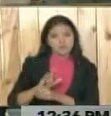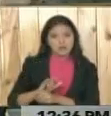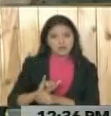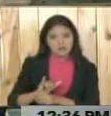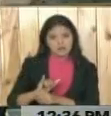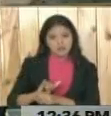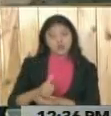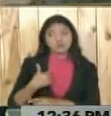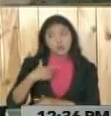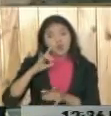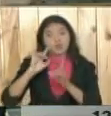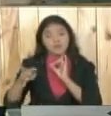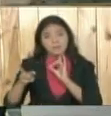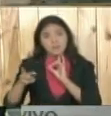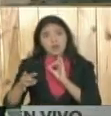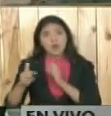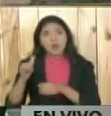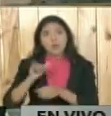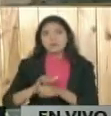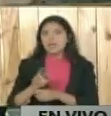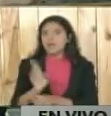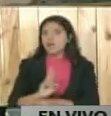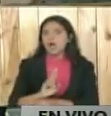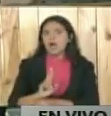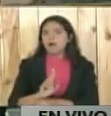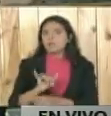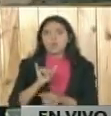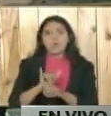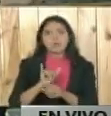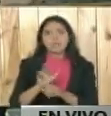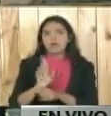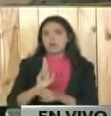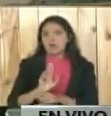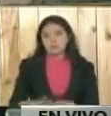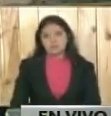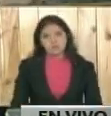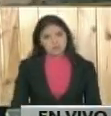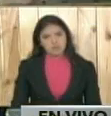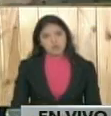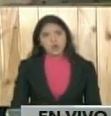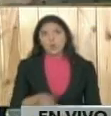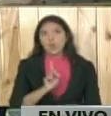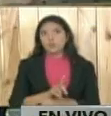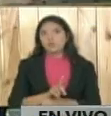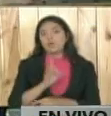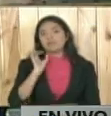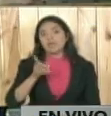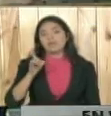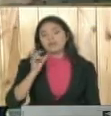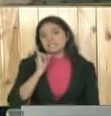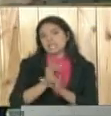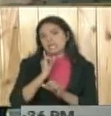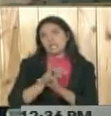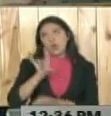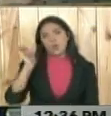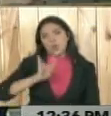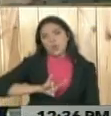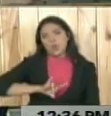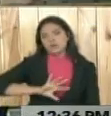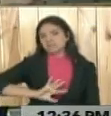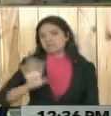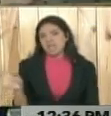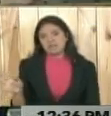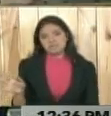Lo estuve llamando por el WhatsApp. El WhatsApp es rapidísimo. Sí, señor. ¿Verdad? Lo único que hay que estar conectado a internet. Y me